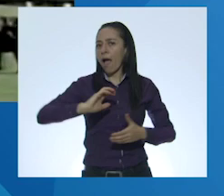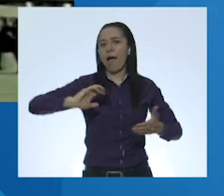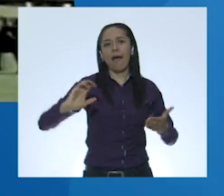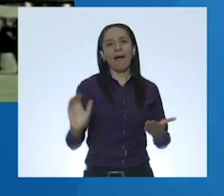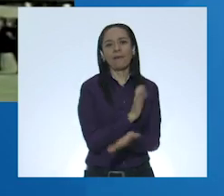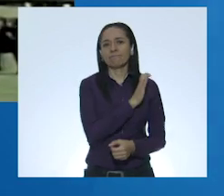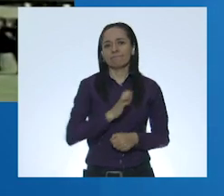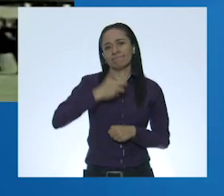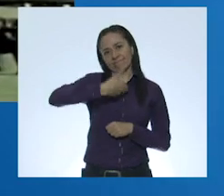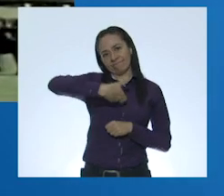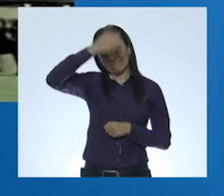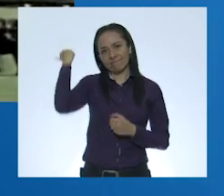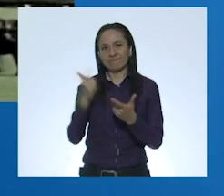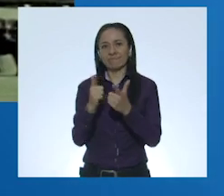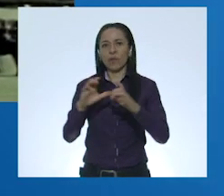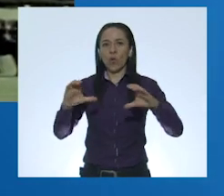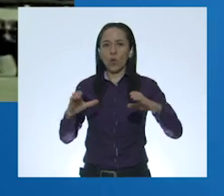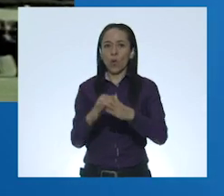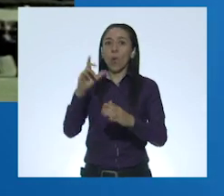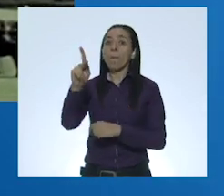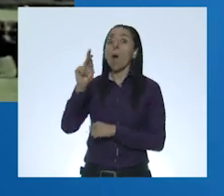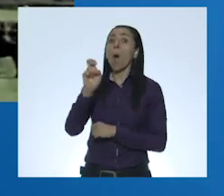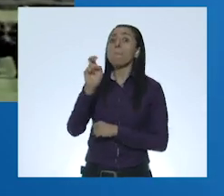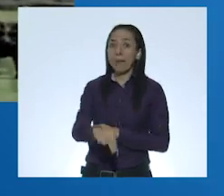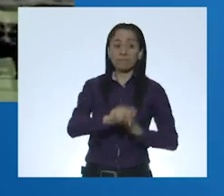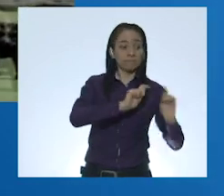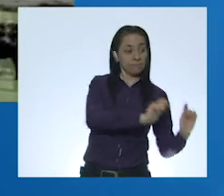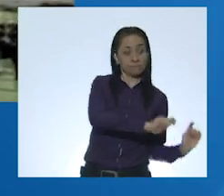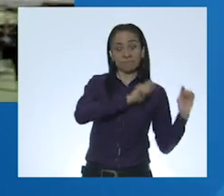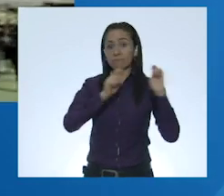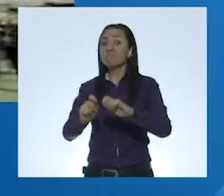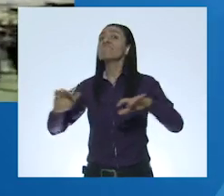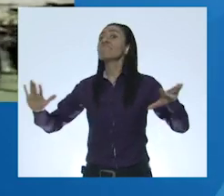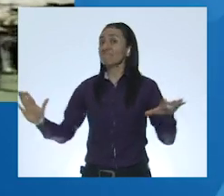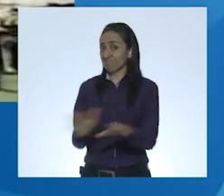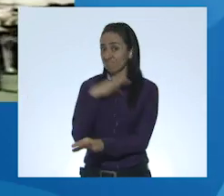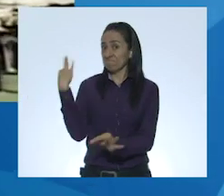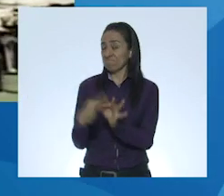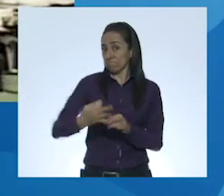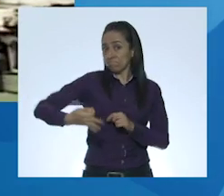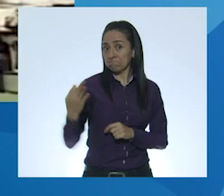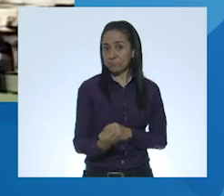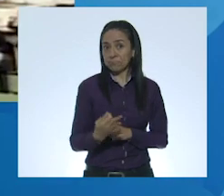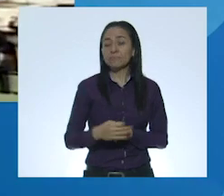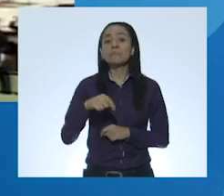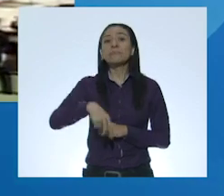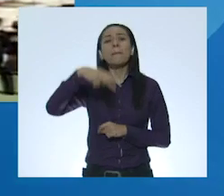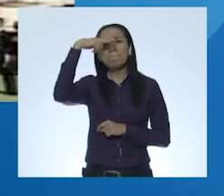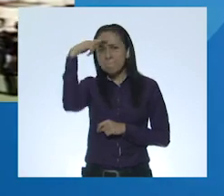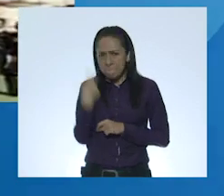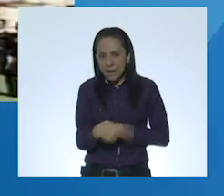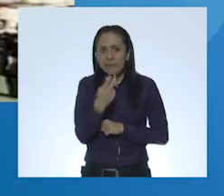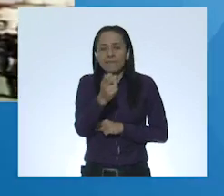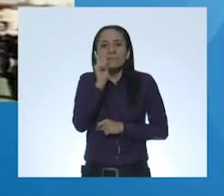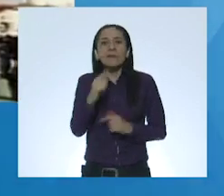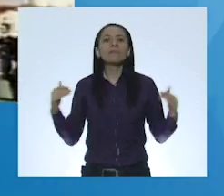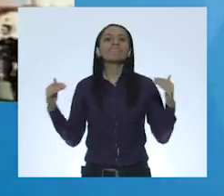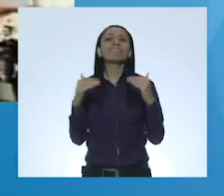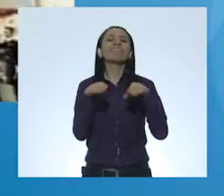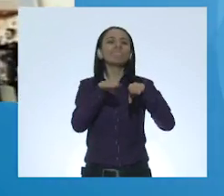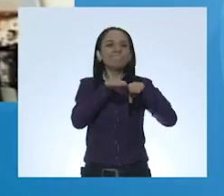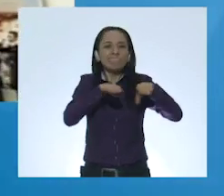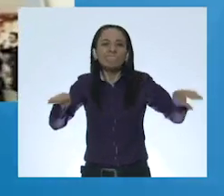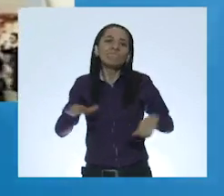candidato del PAN. La alternancia en el poder se había logrado y México había dado, en cuestión de democracia, sus